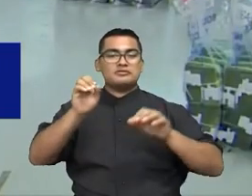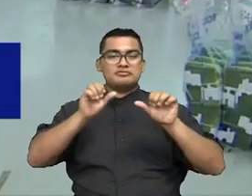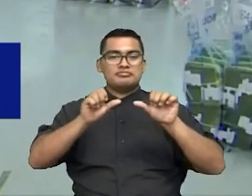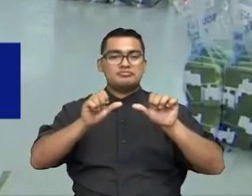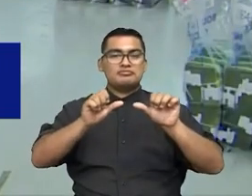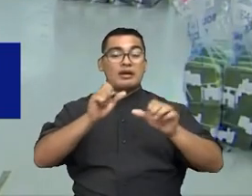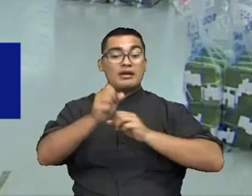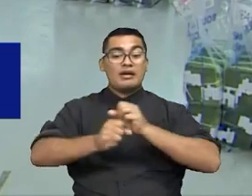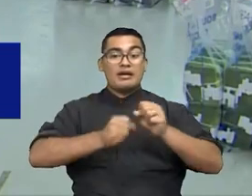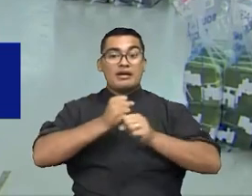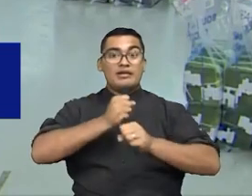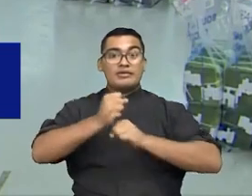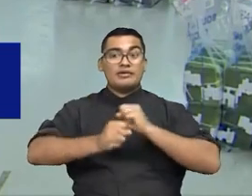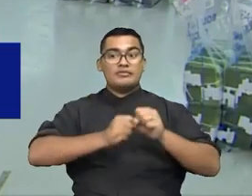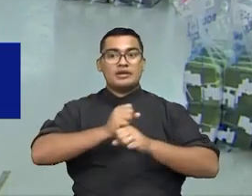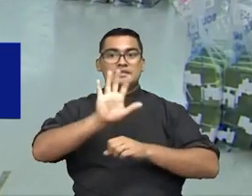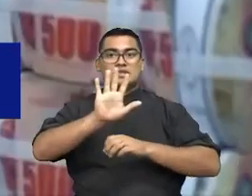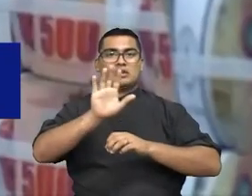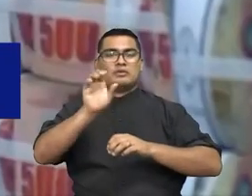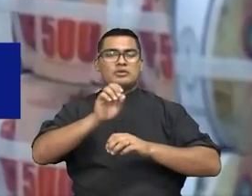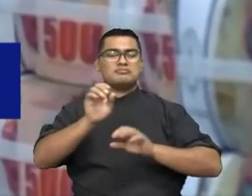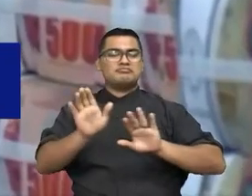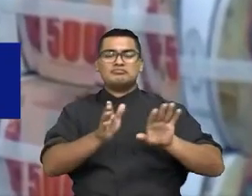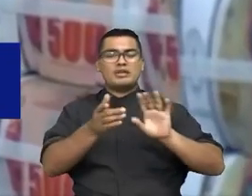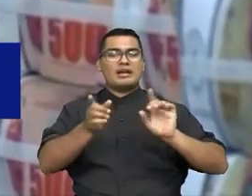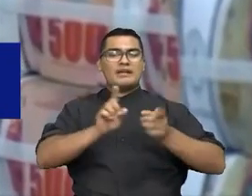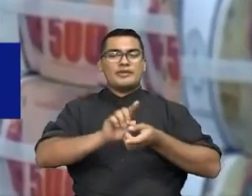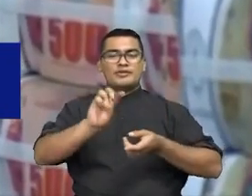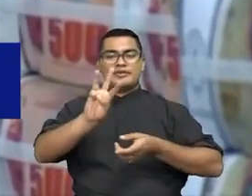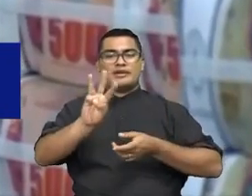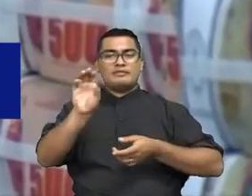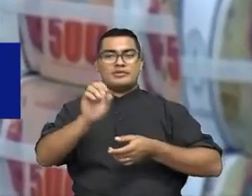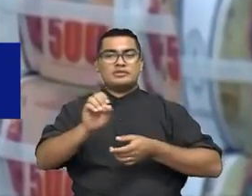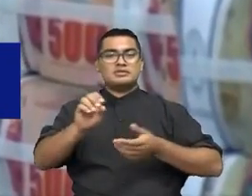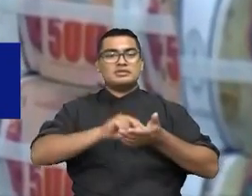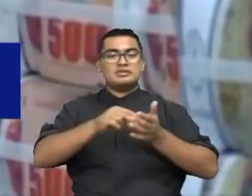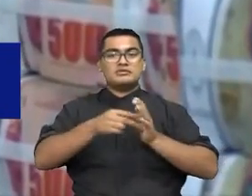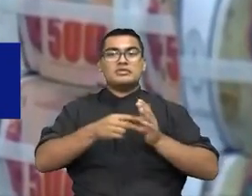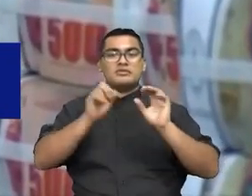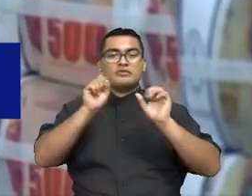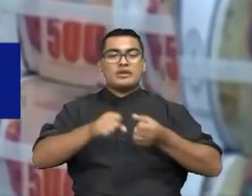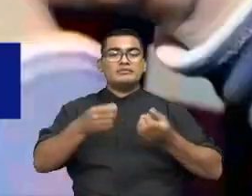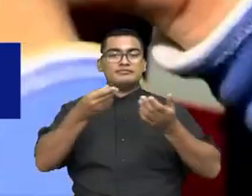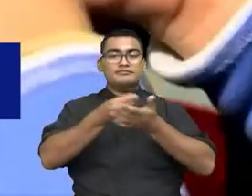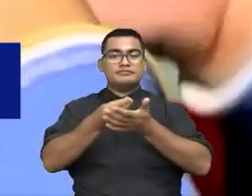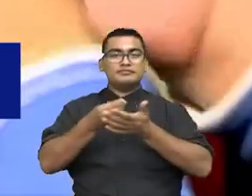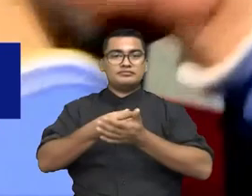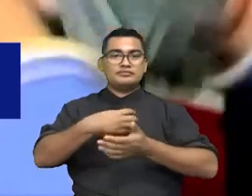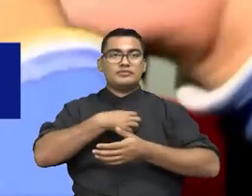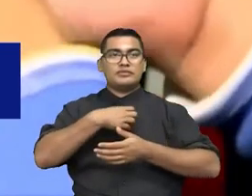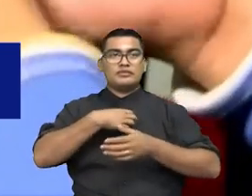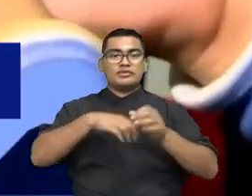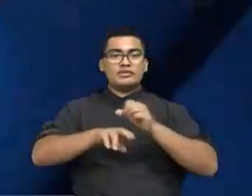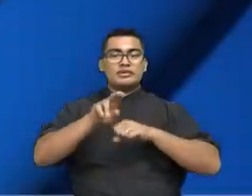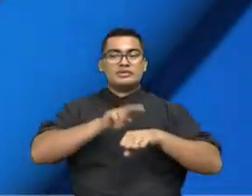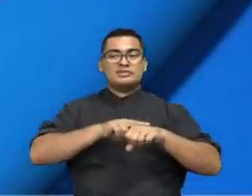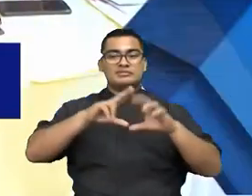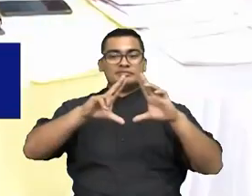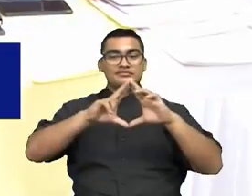3% anual y no en un 5%, contribuye a mantener el poder adquisitivo de la moneda nacional.